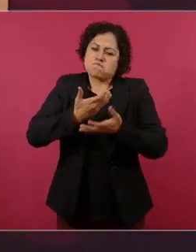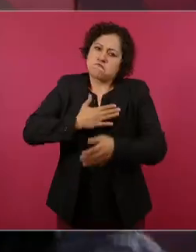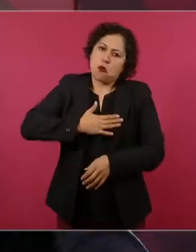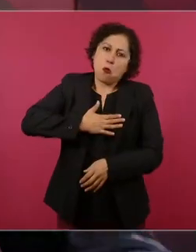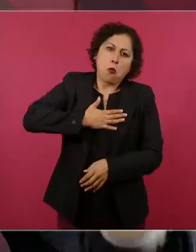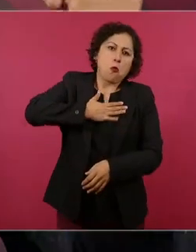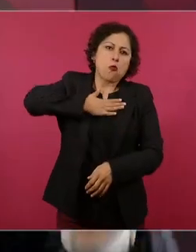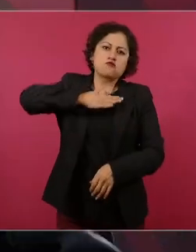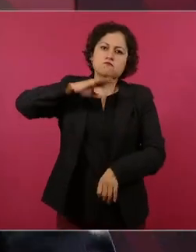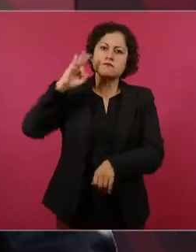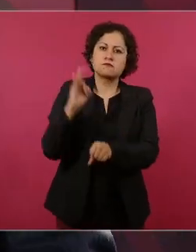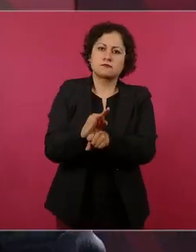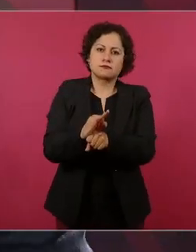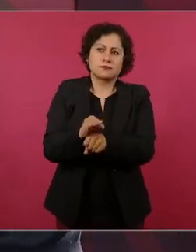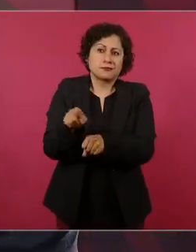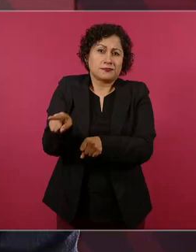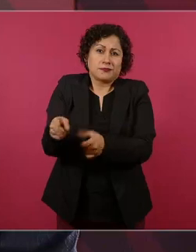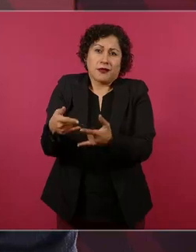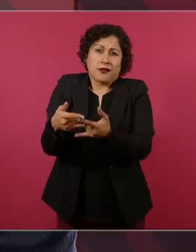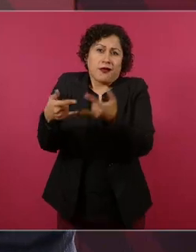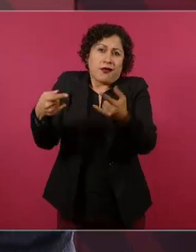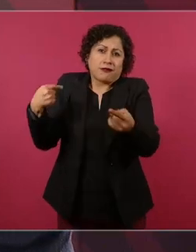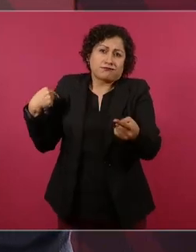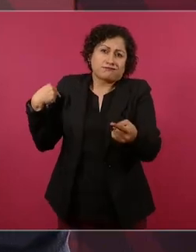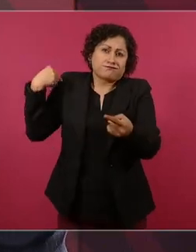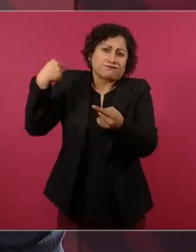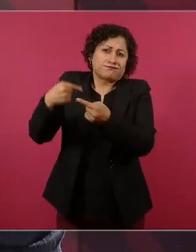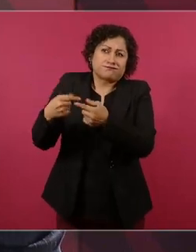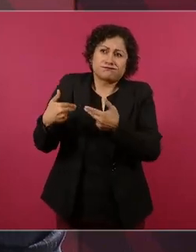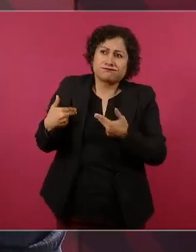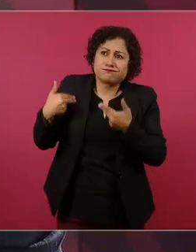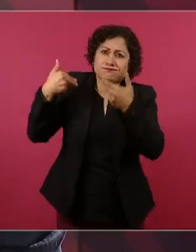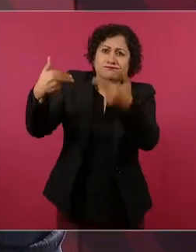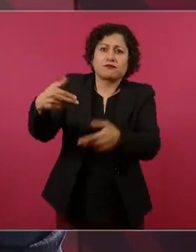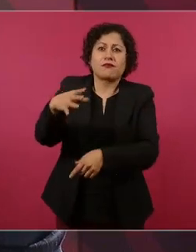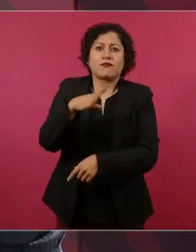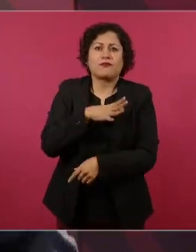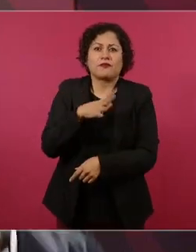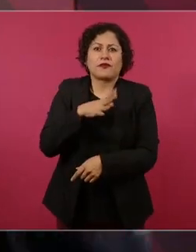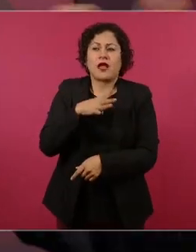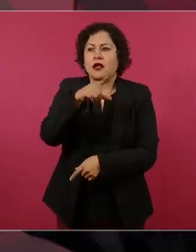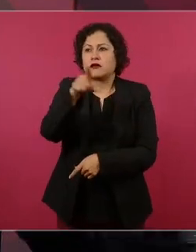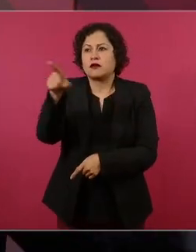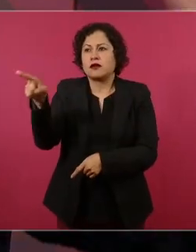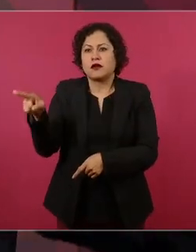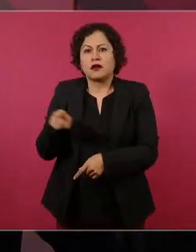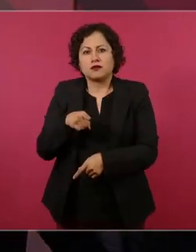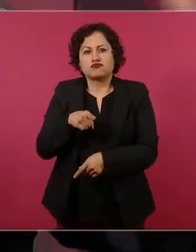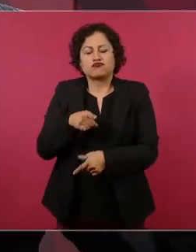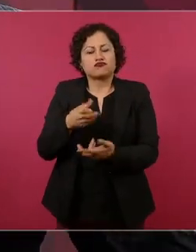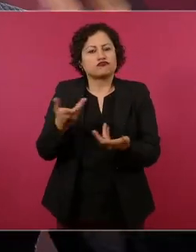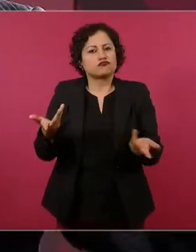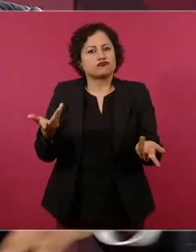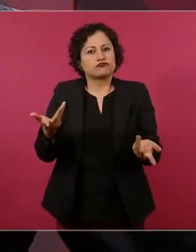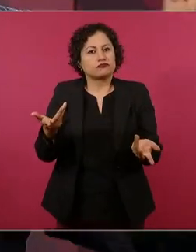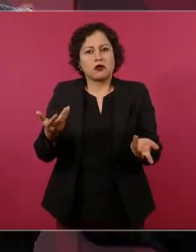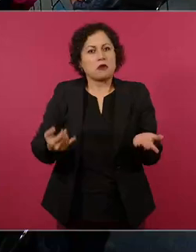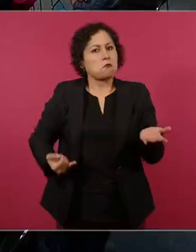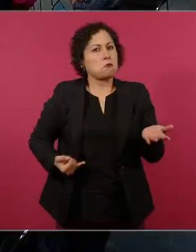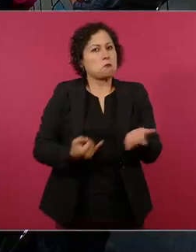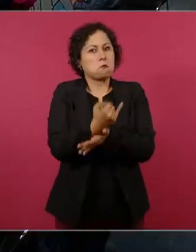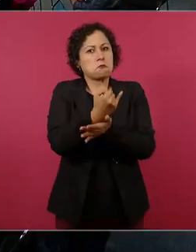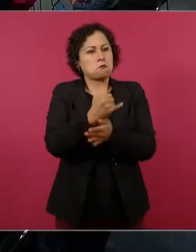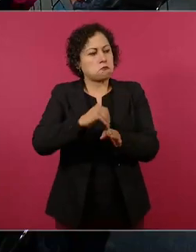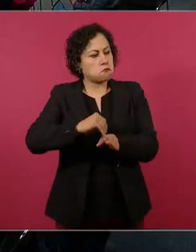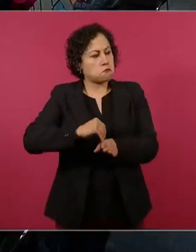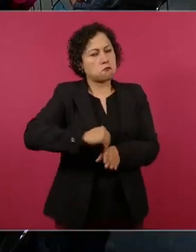poner el ejemplo en todo el mundo y cambiar el modelo